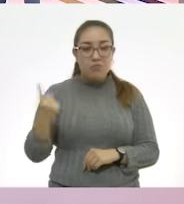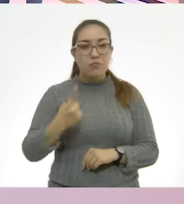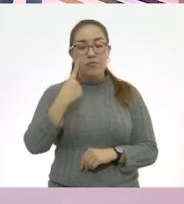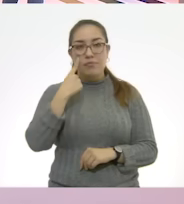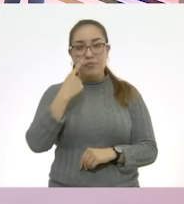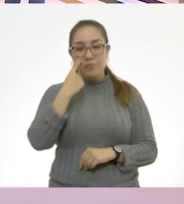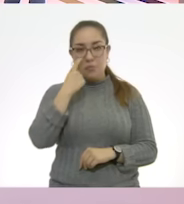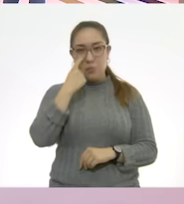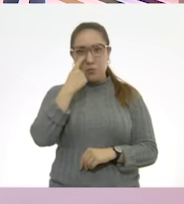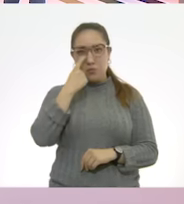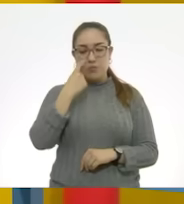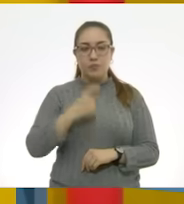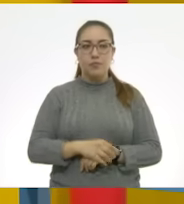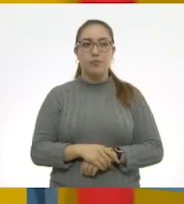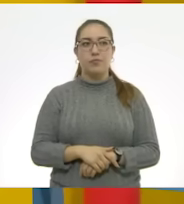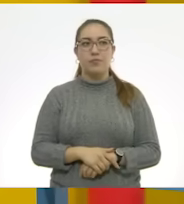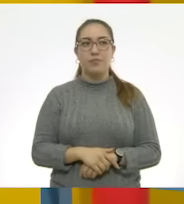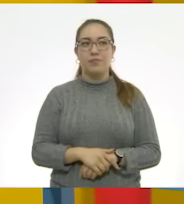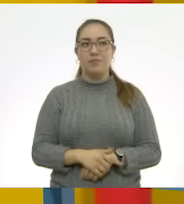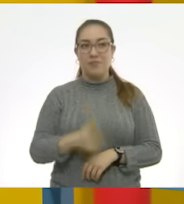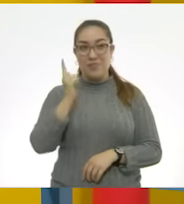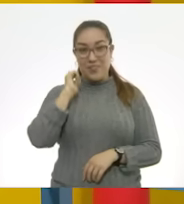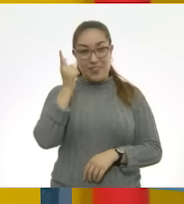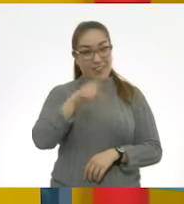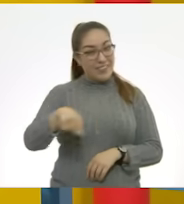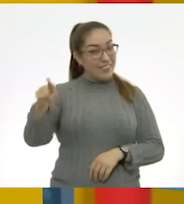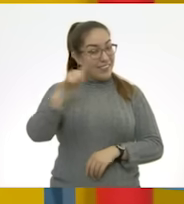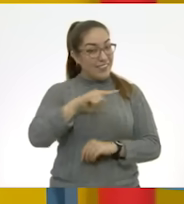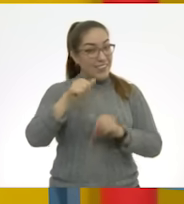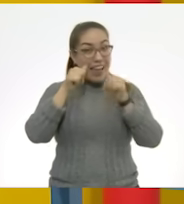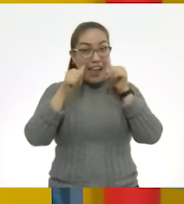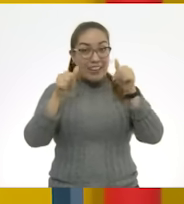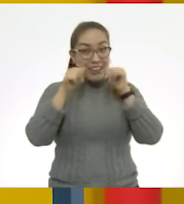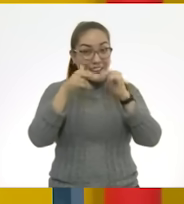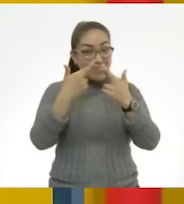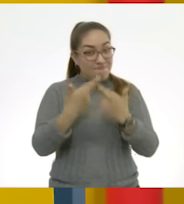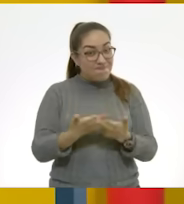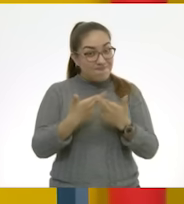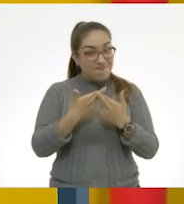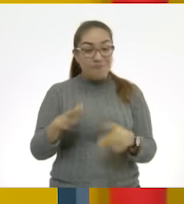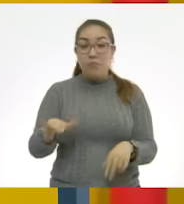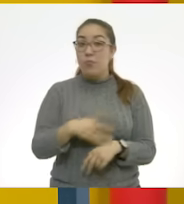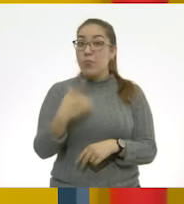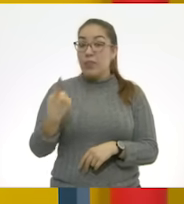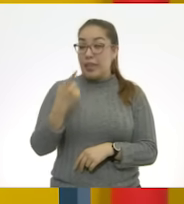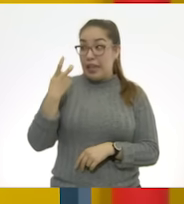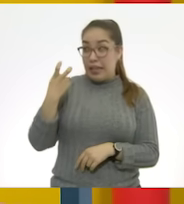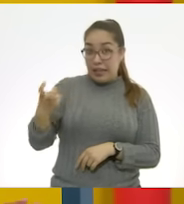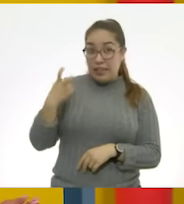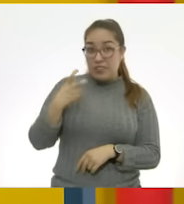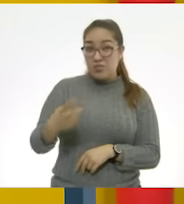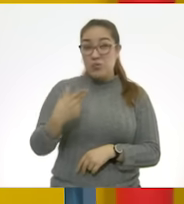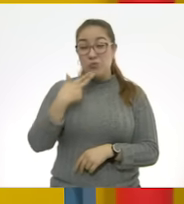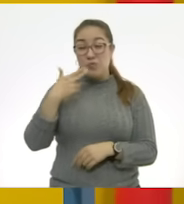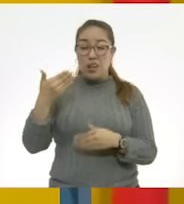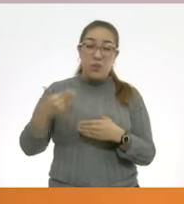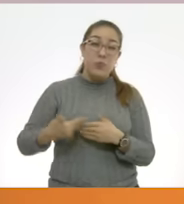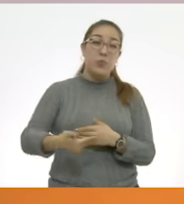esta. Espero que estén prestando mucha atención, niñas y niños, porque esto nos va a servir toda la